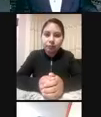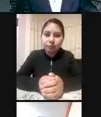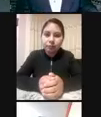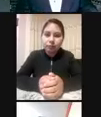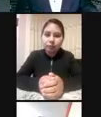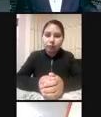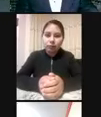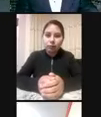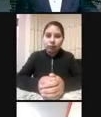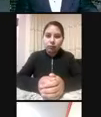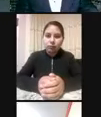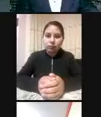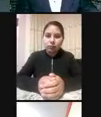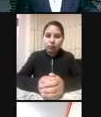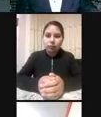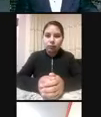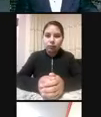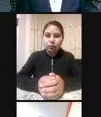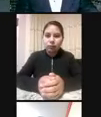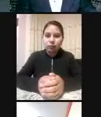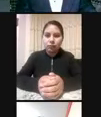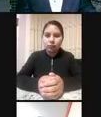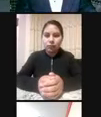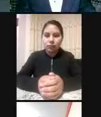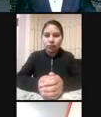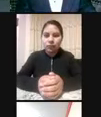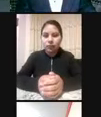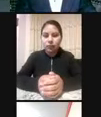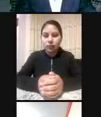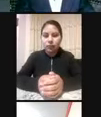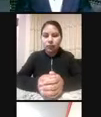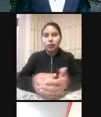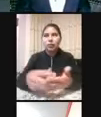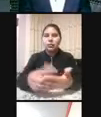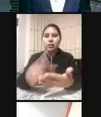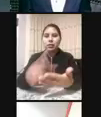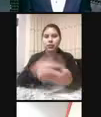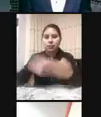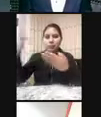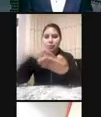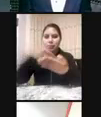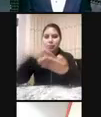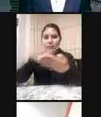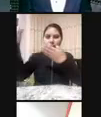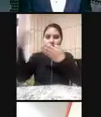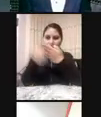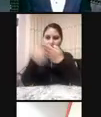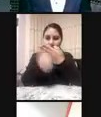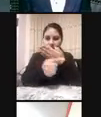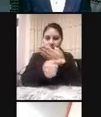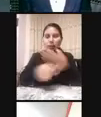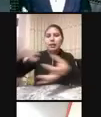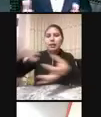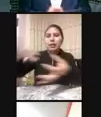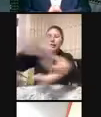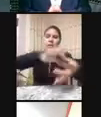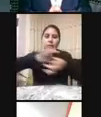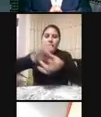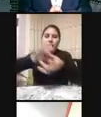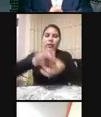al programa de prevención y rehabilitación integral comunitario de la Unidad de Atención a Personas con Discapacidad.